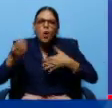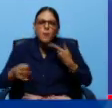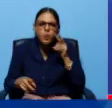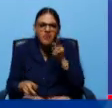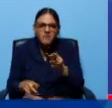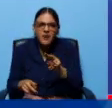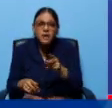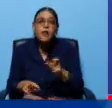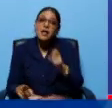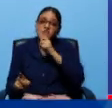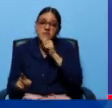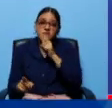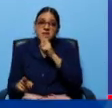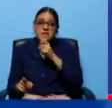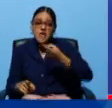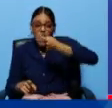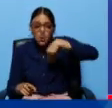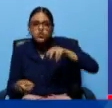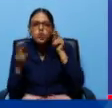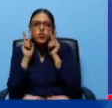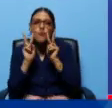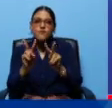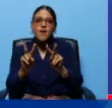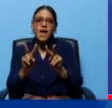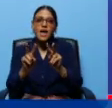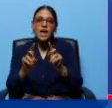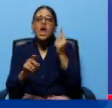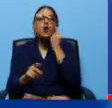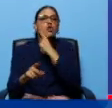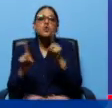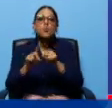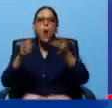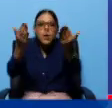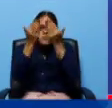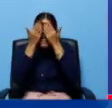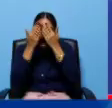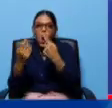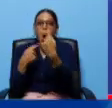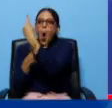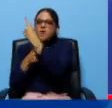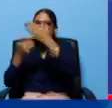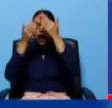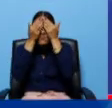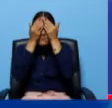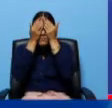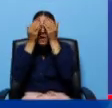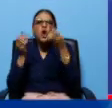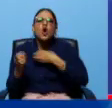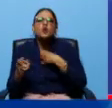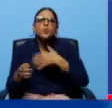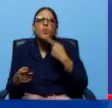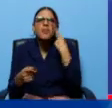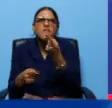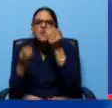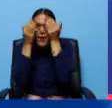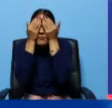más difícil es ver con los ojos tapados. ¿Qué ves aquí?